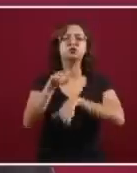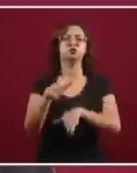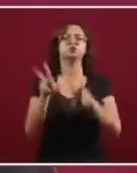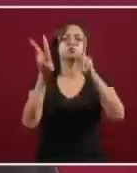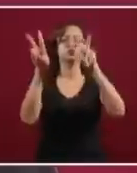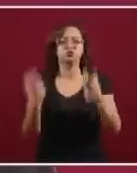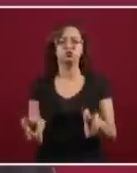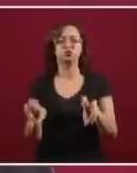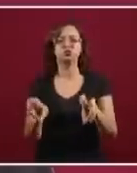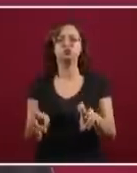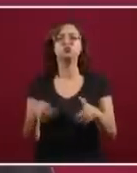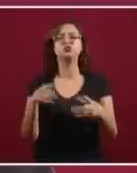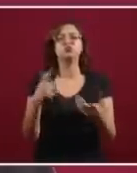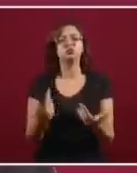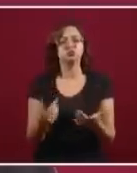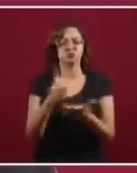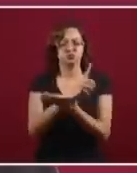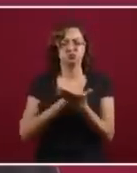que es el fentanilo